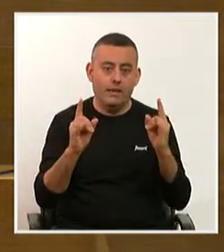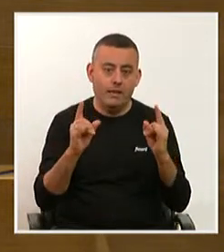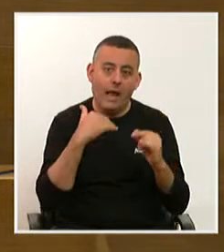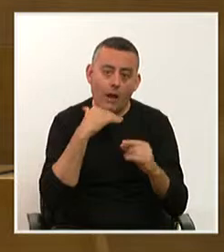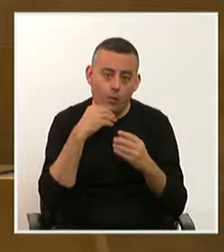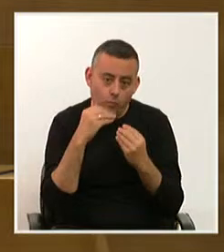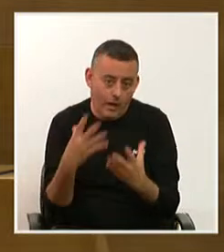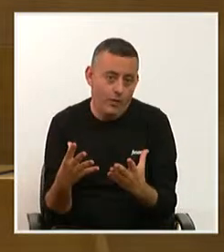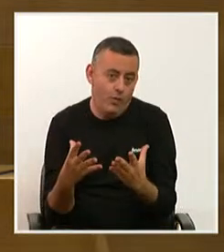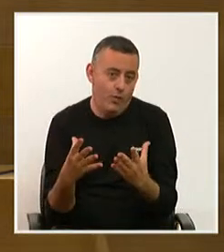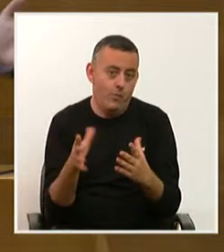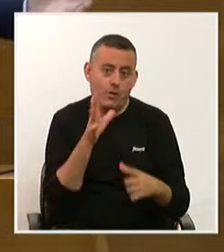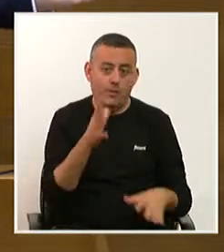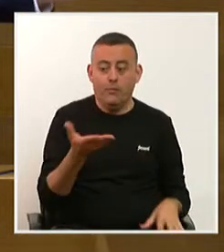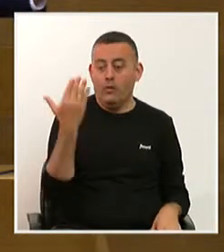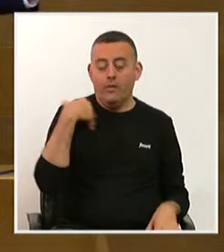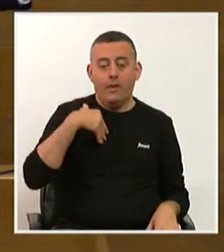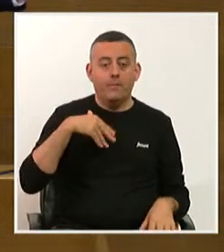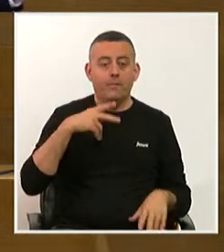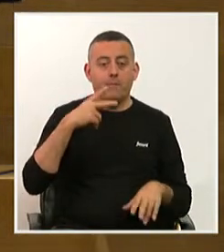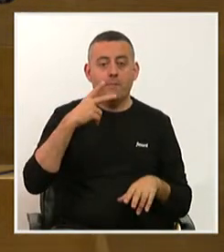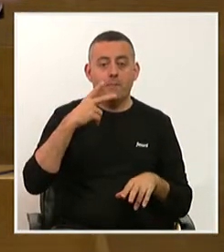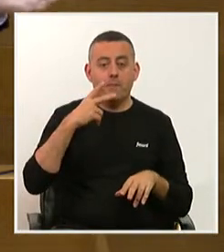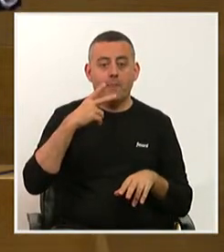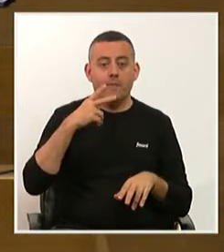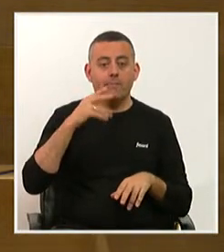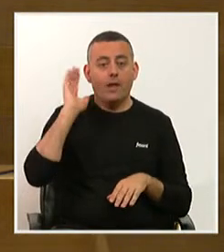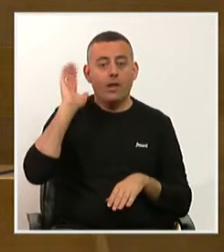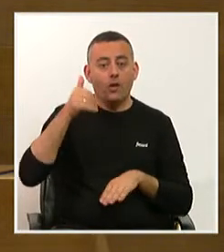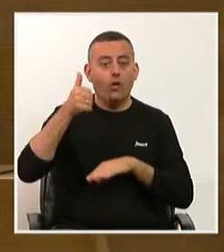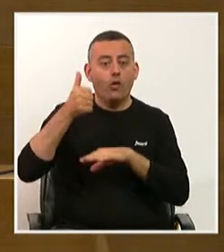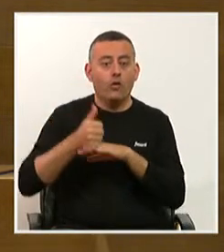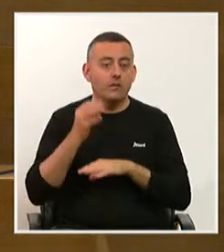F cons est